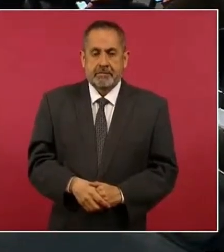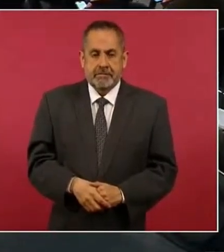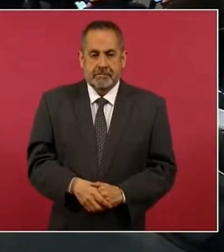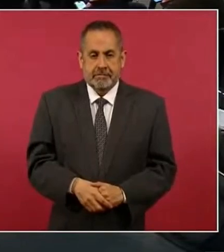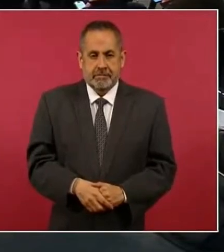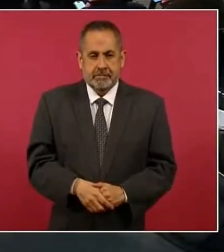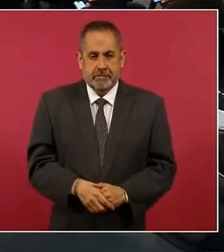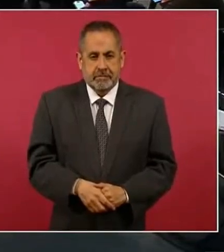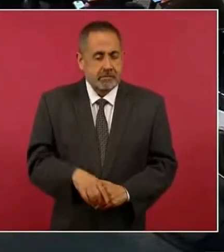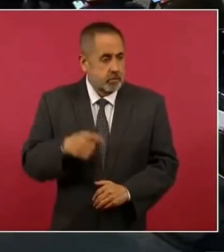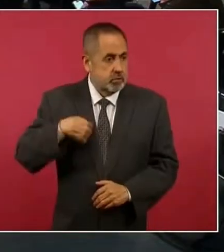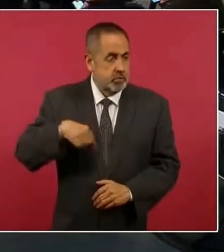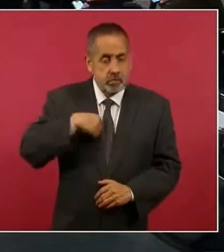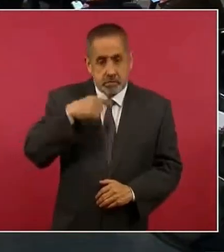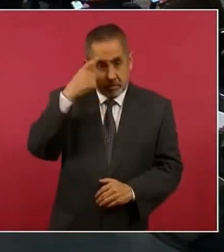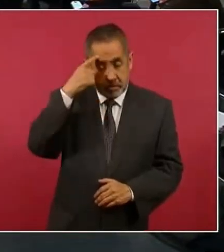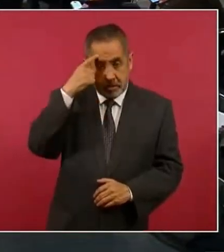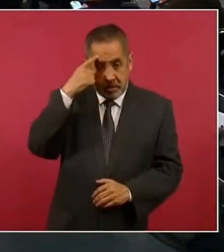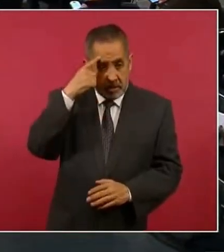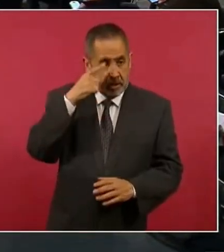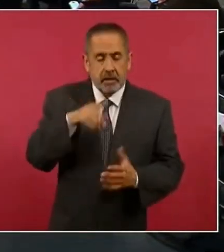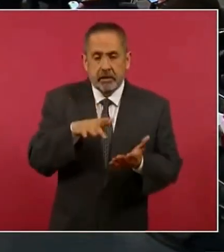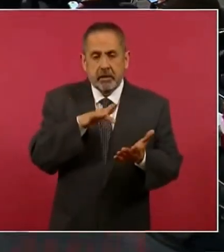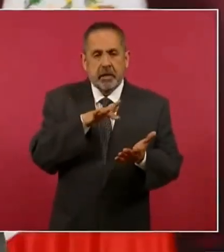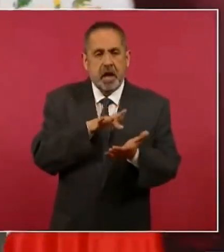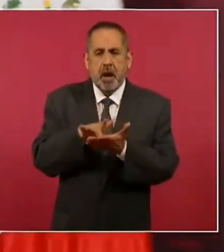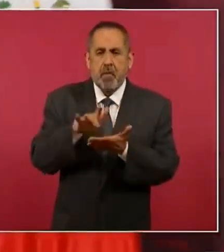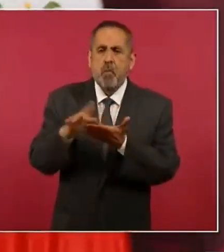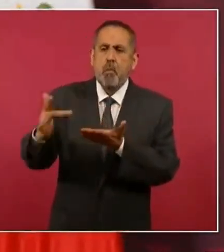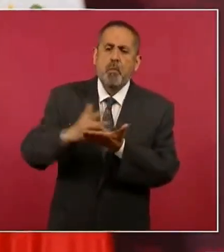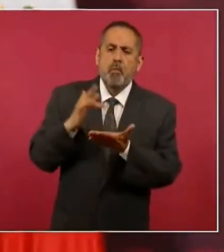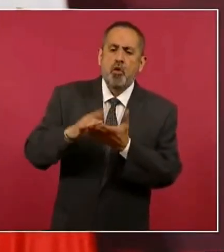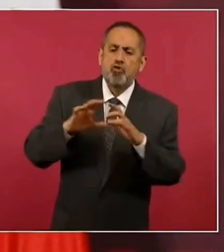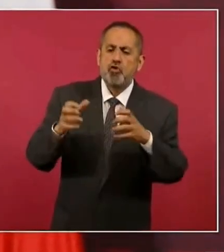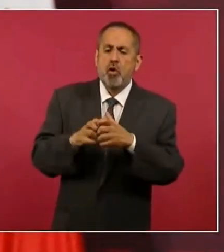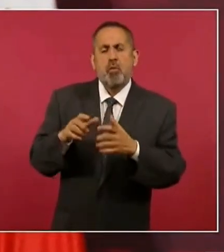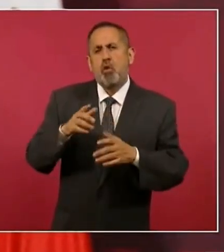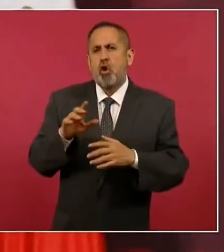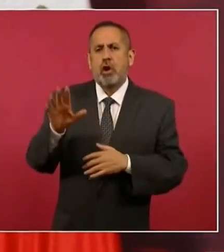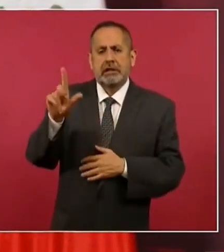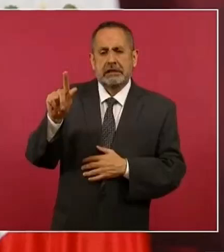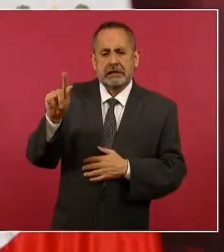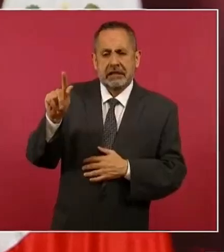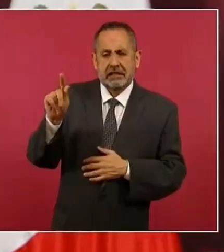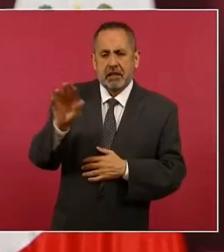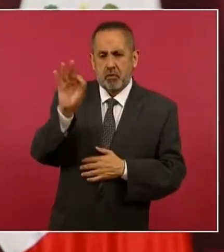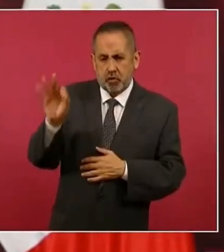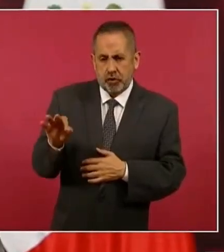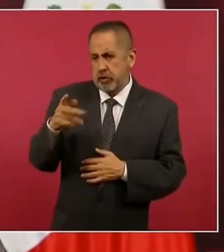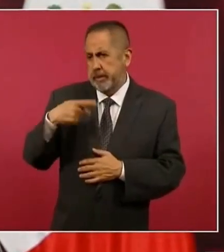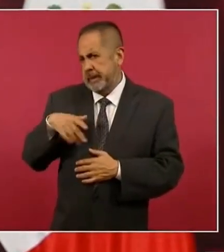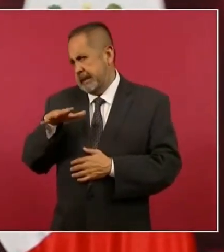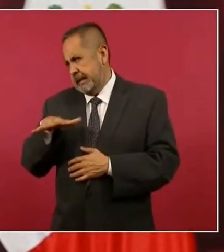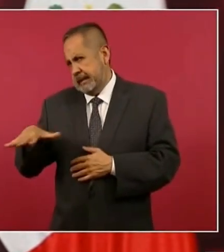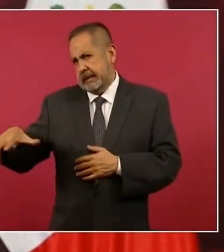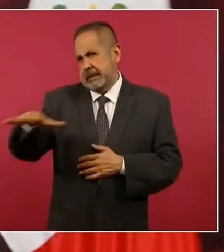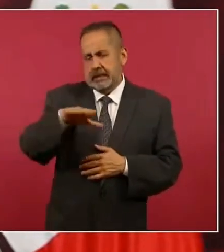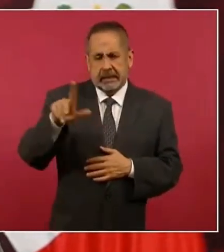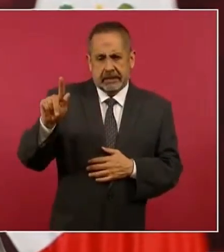Nosotros tenemos el apoyo como del 70% de la población,